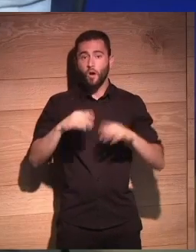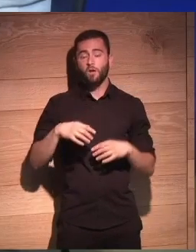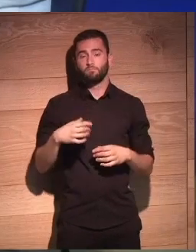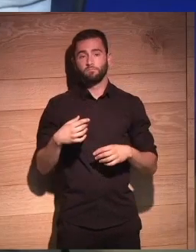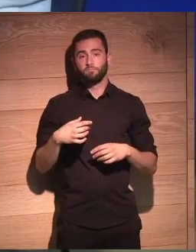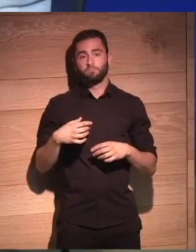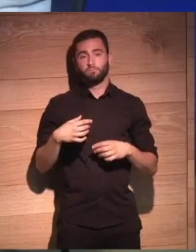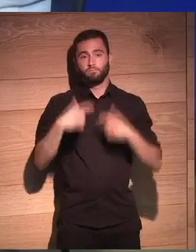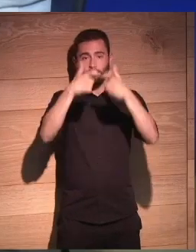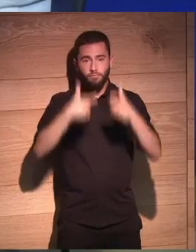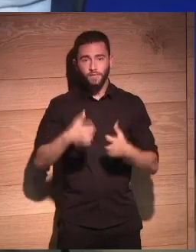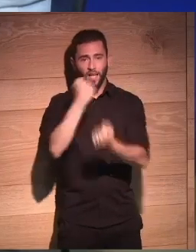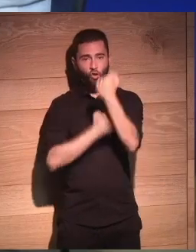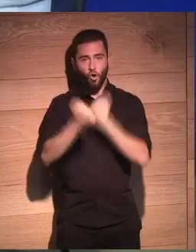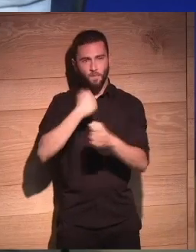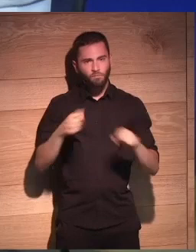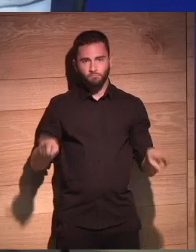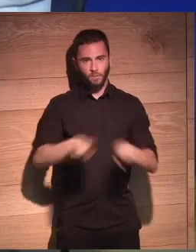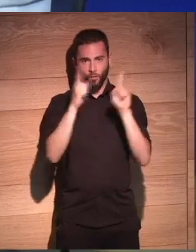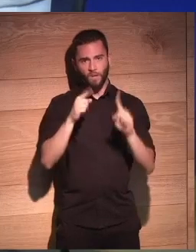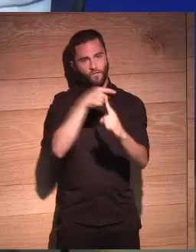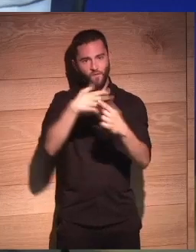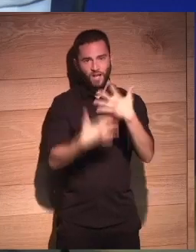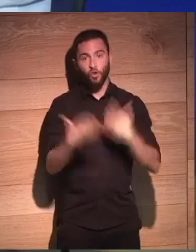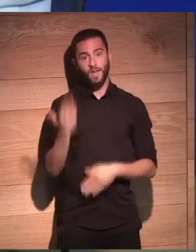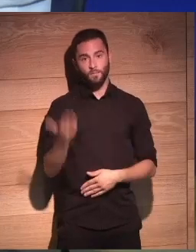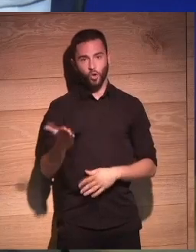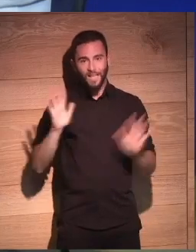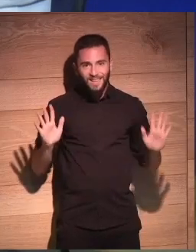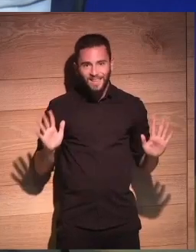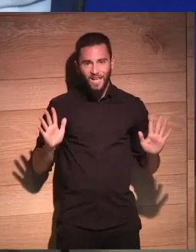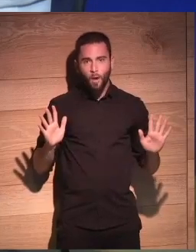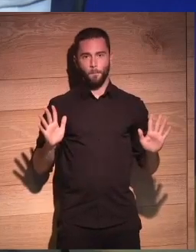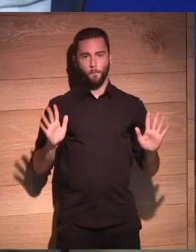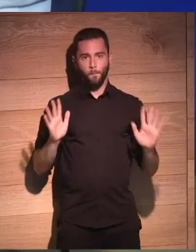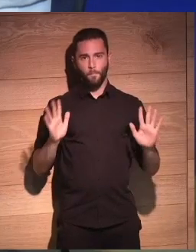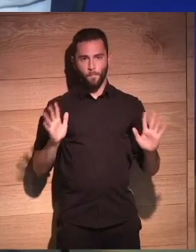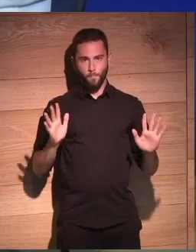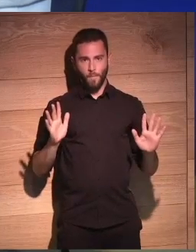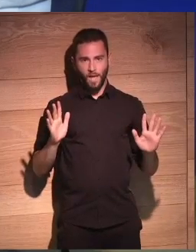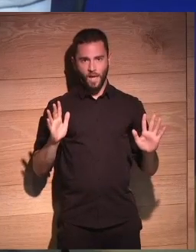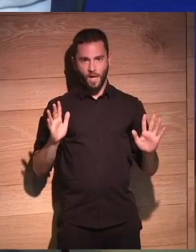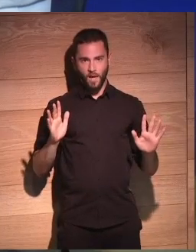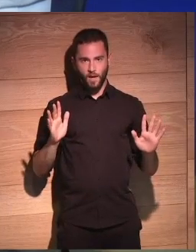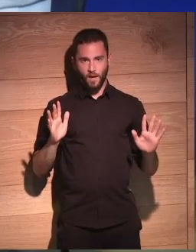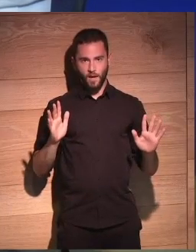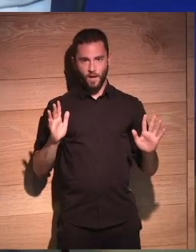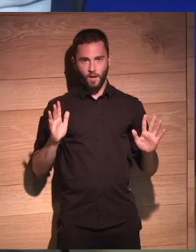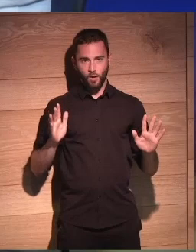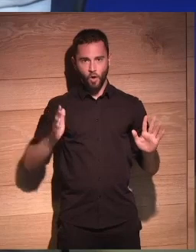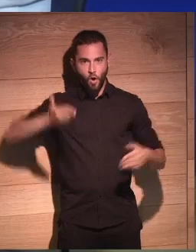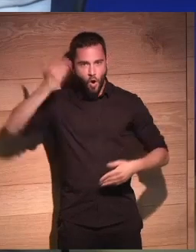económico. Es un factor importante, pero usaste la palabra determinante. Yo creo que no tan determinante. Importante, pero